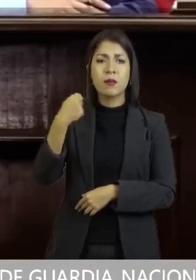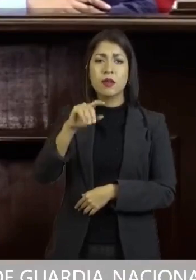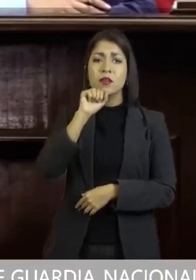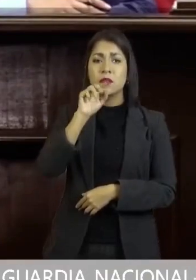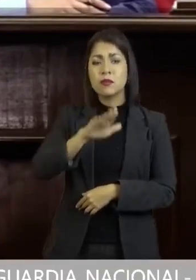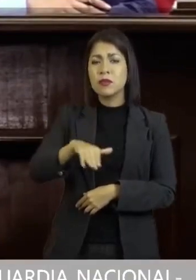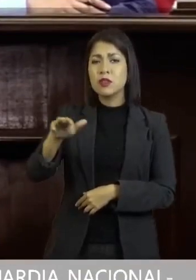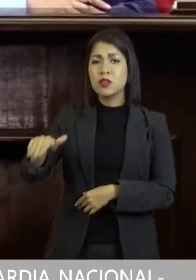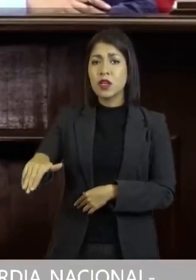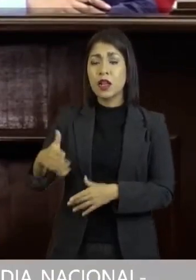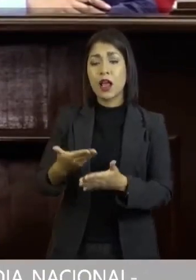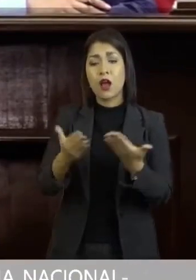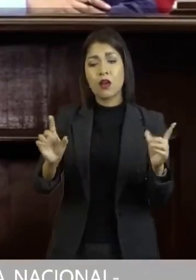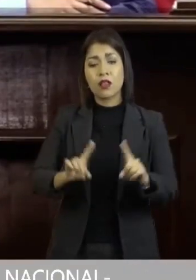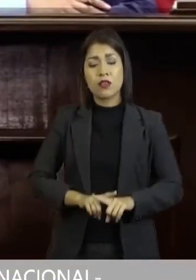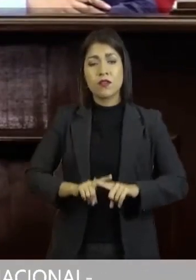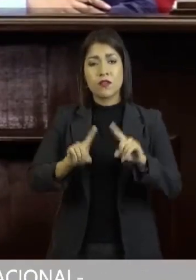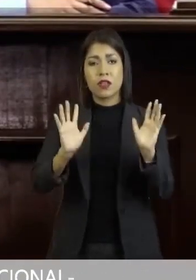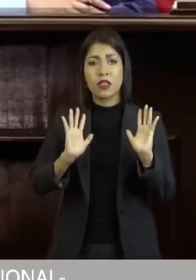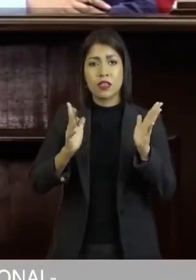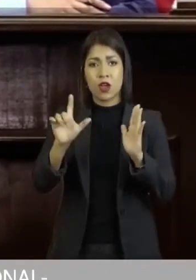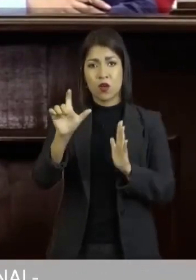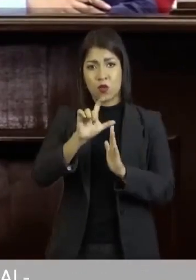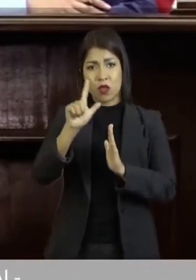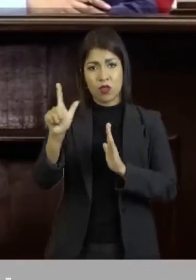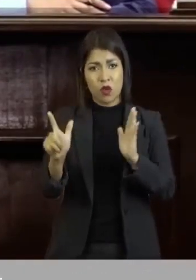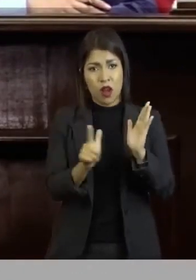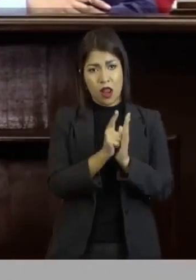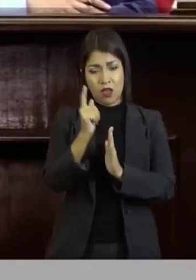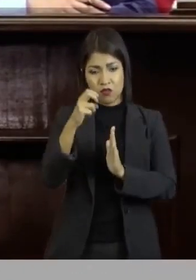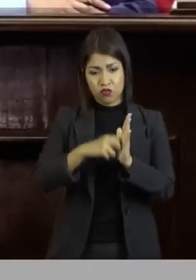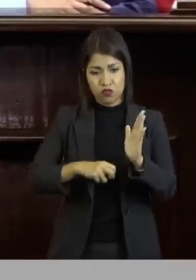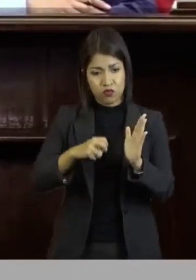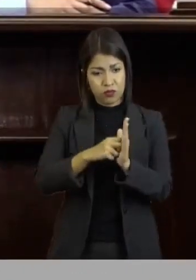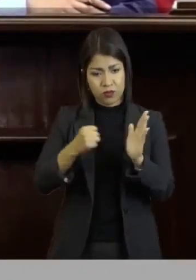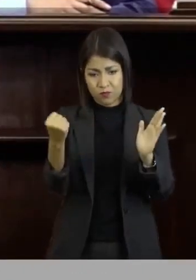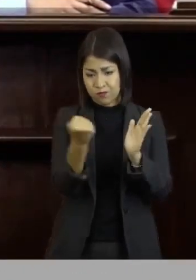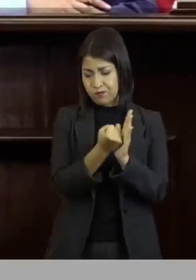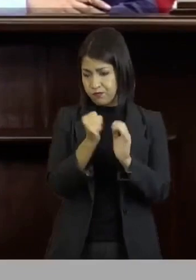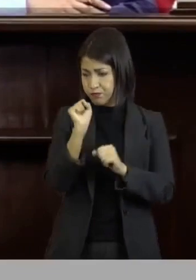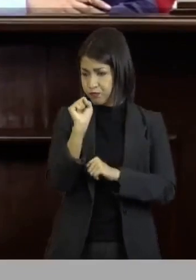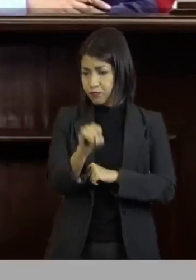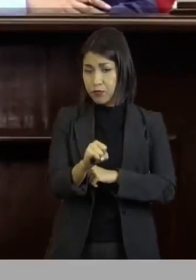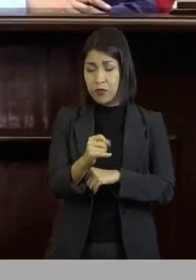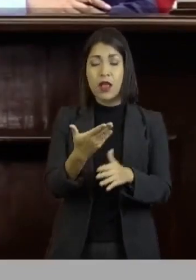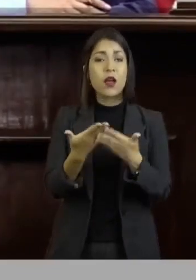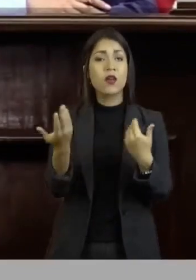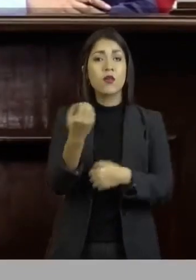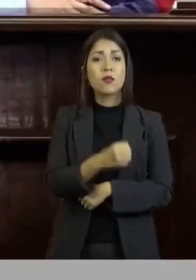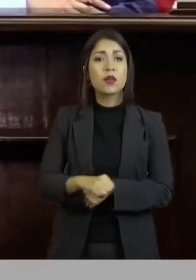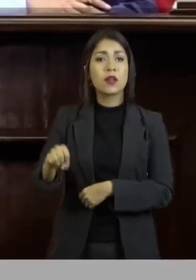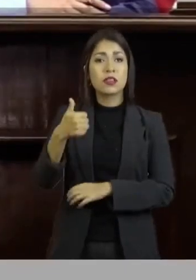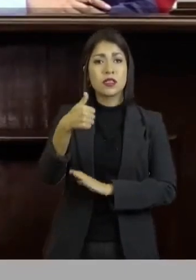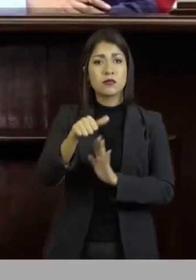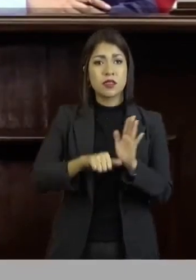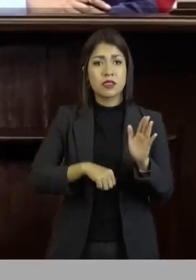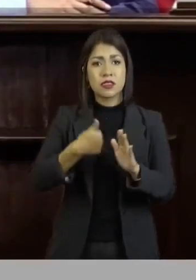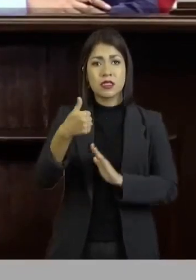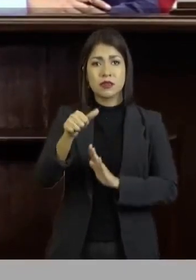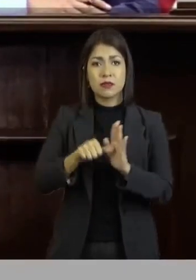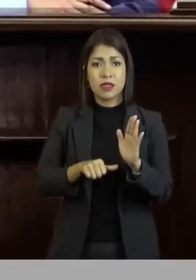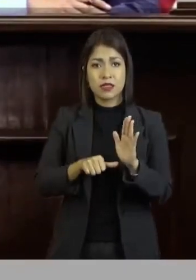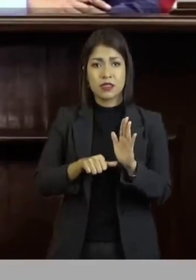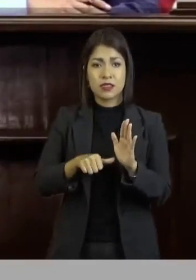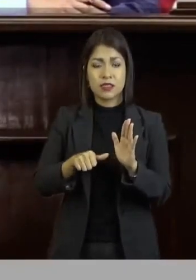será distinto, a partir de la entrada en vigor de esta reforma, habrá una obligación de cada 6 meses presentar